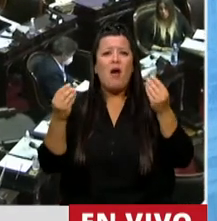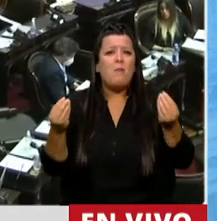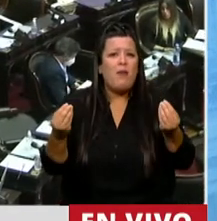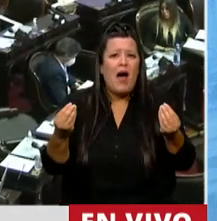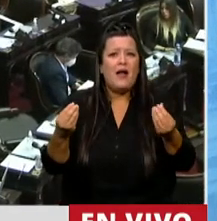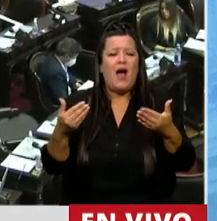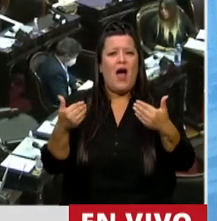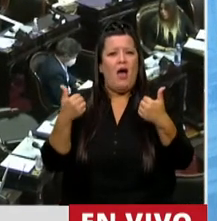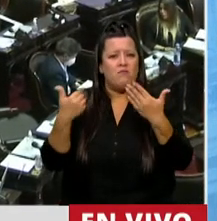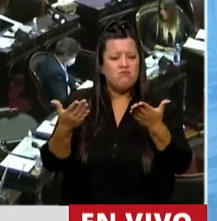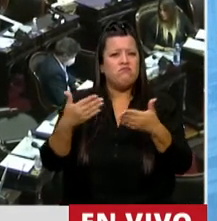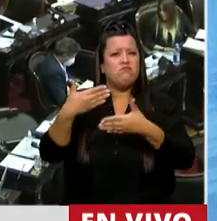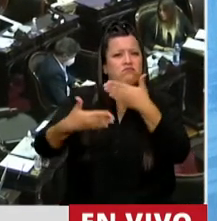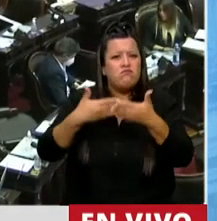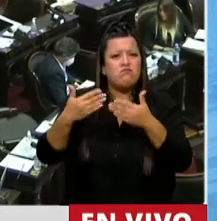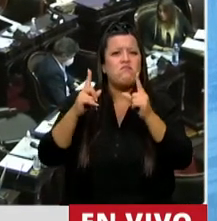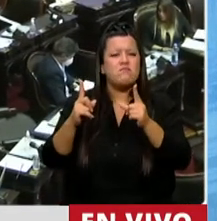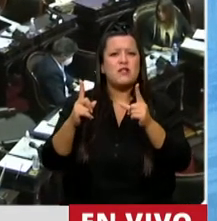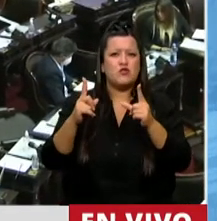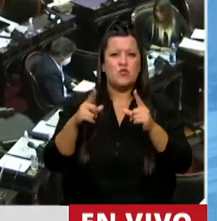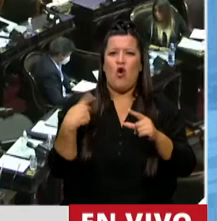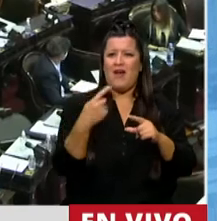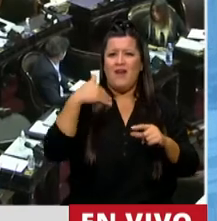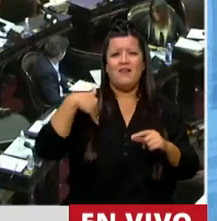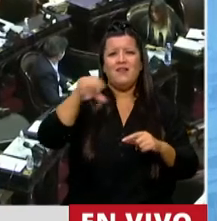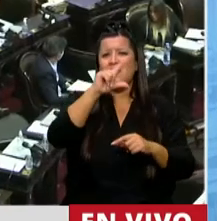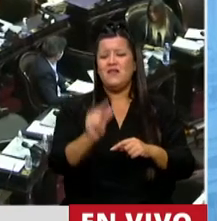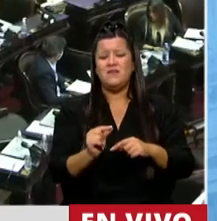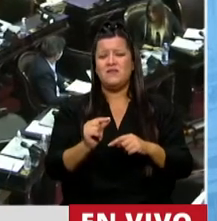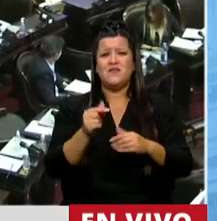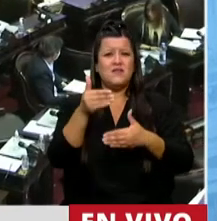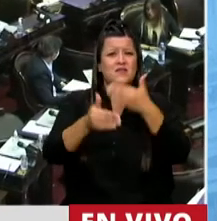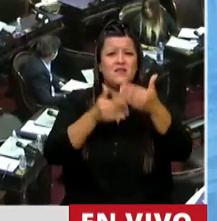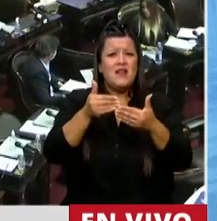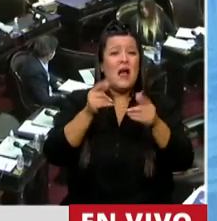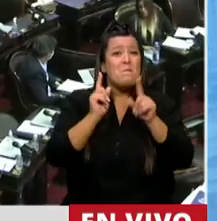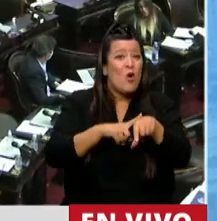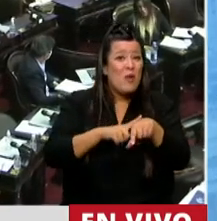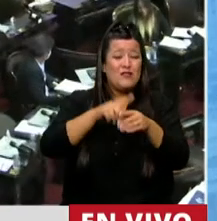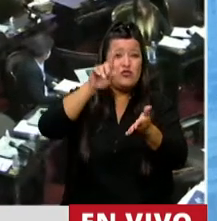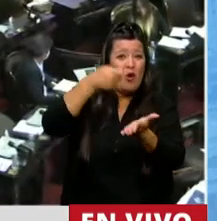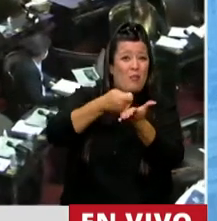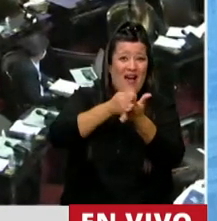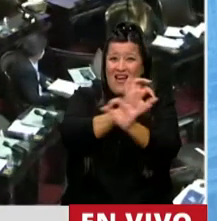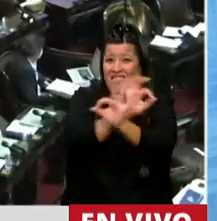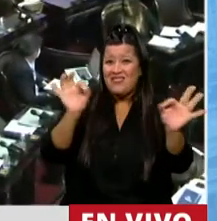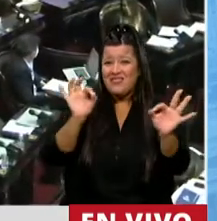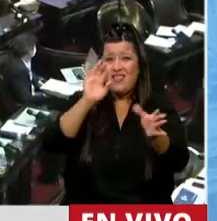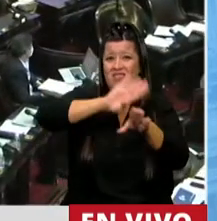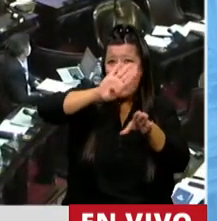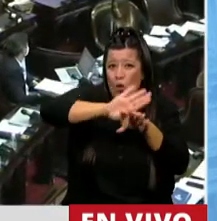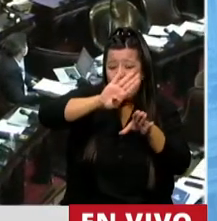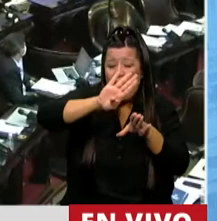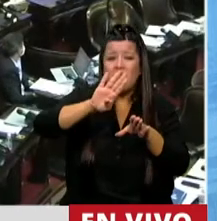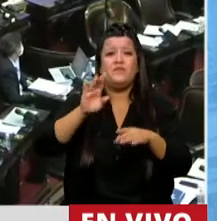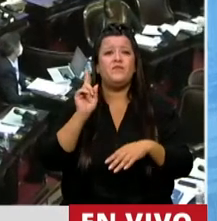computar dentro de los esfuerzos que Argentina venía haciendo en default, como parte de